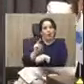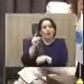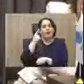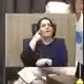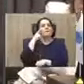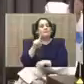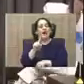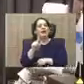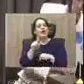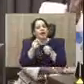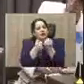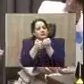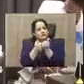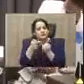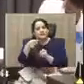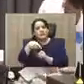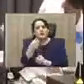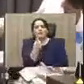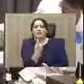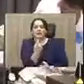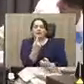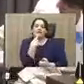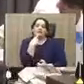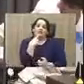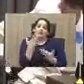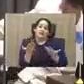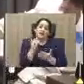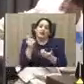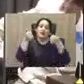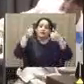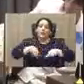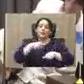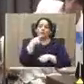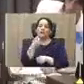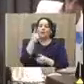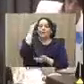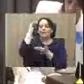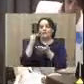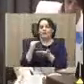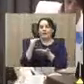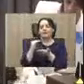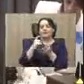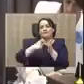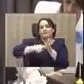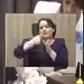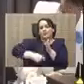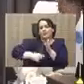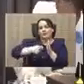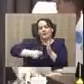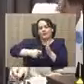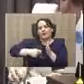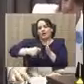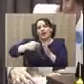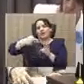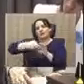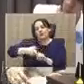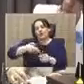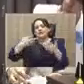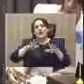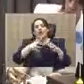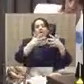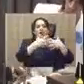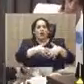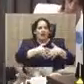según lo que se ha dicho, por la rebaja al impuesto a los combustibles. Ya varias cámaras, como la Cámara de Comercio, la Cámara de Industria, la